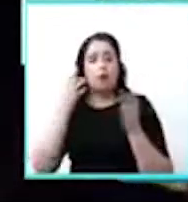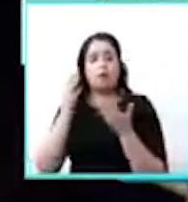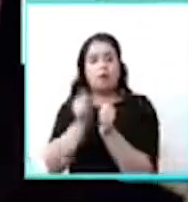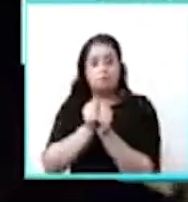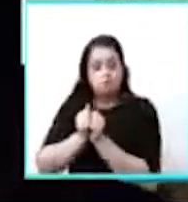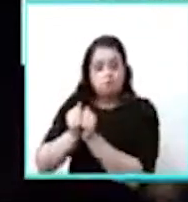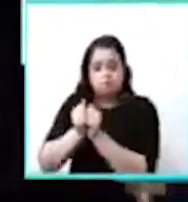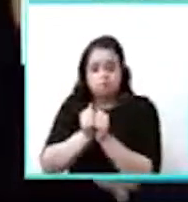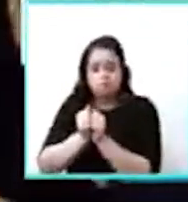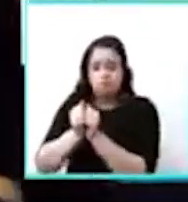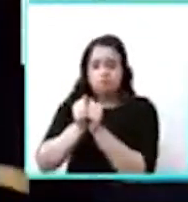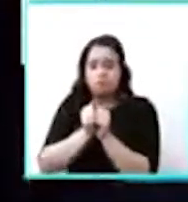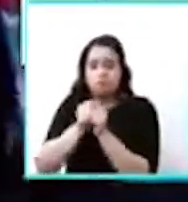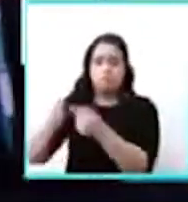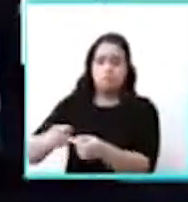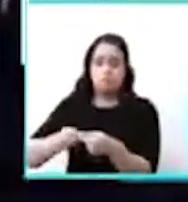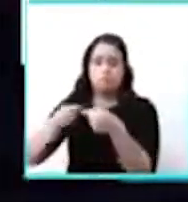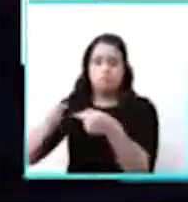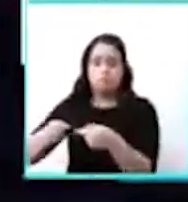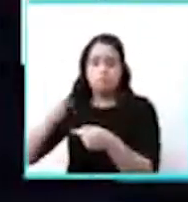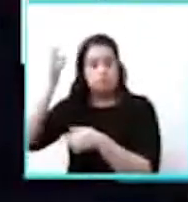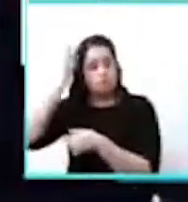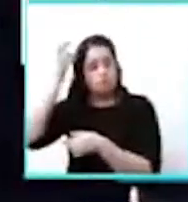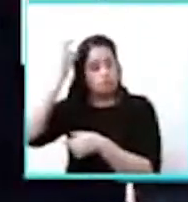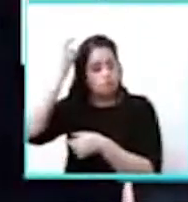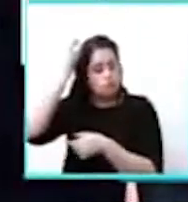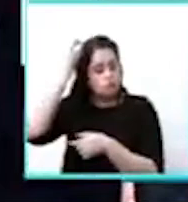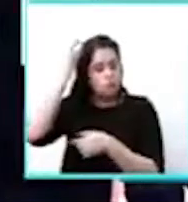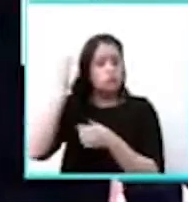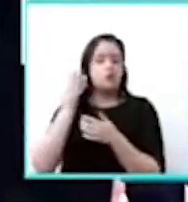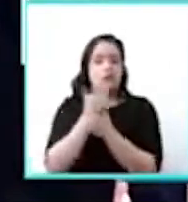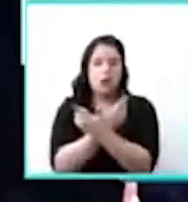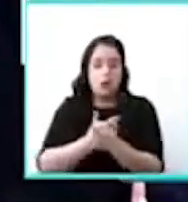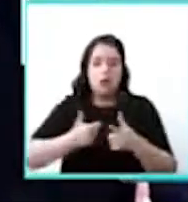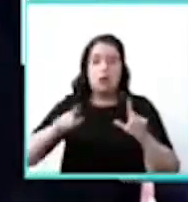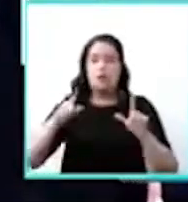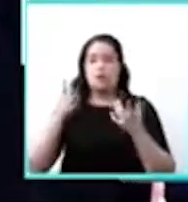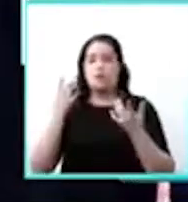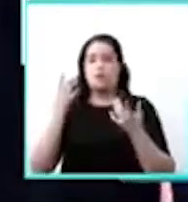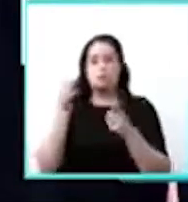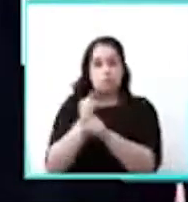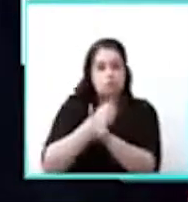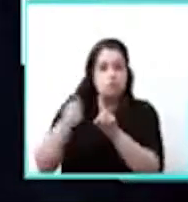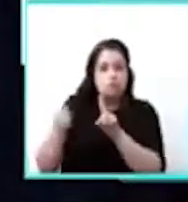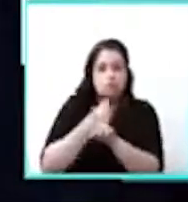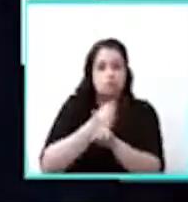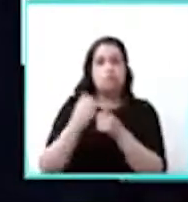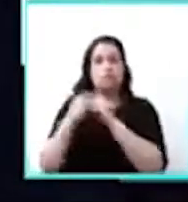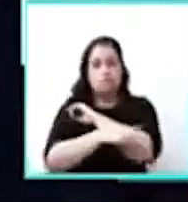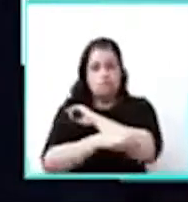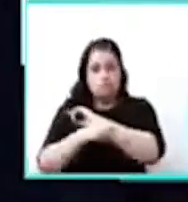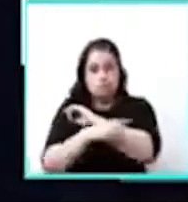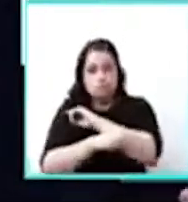las causas justas y que libre los territorios del saqueo, corrupción